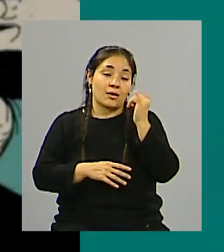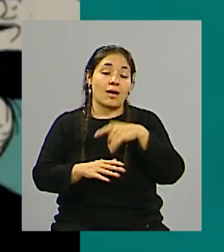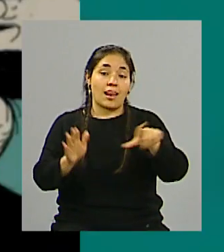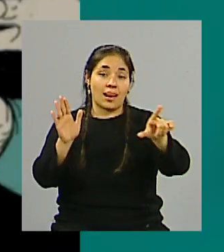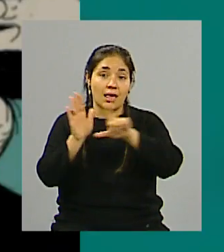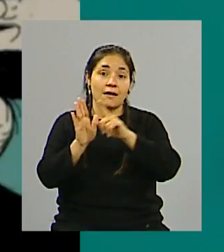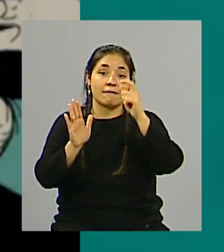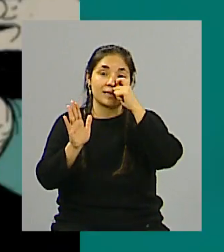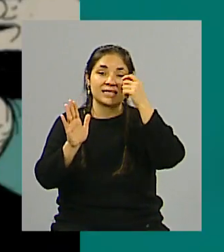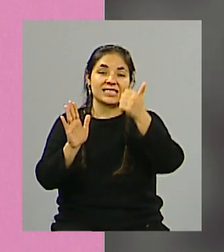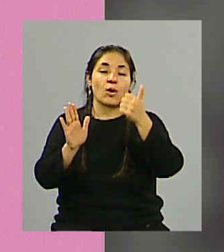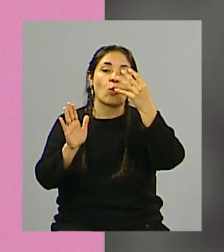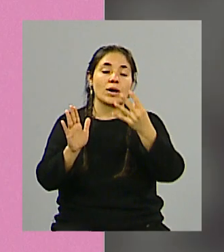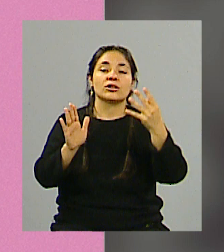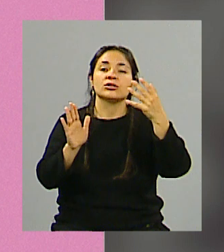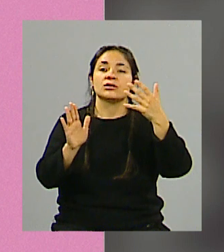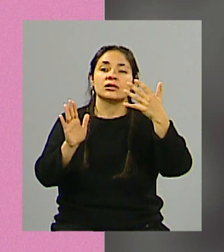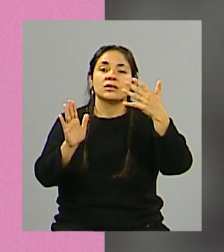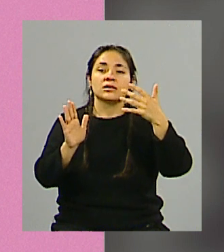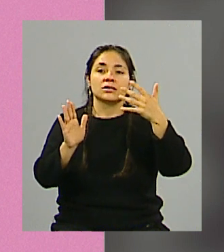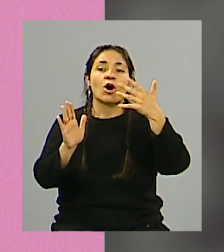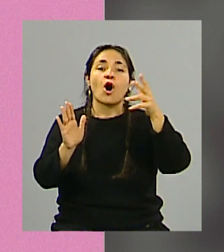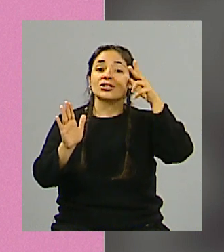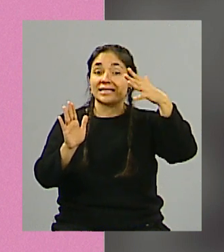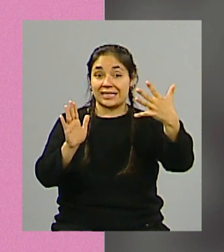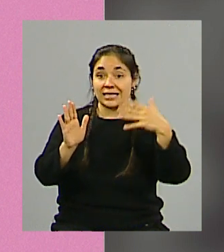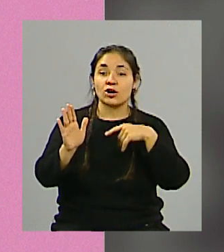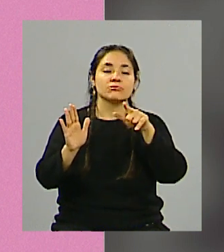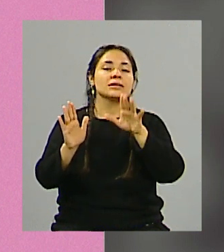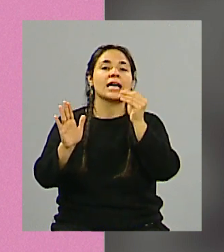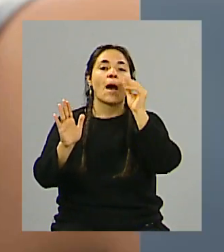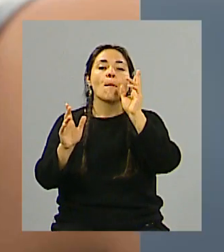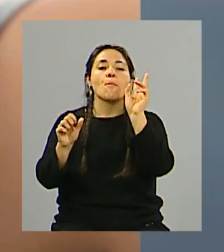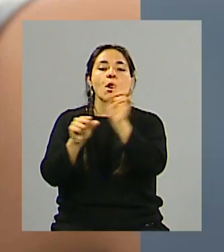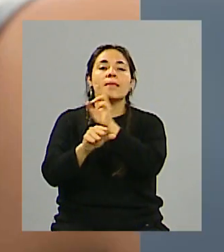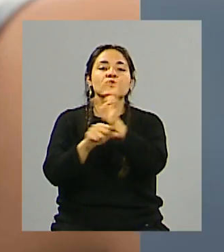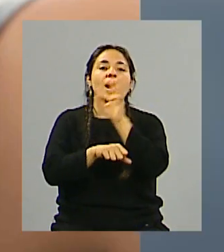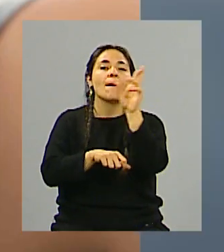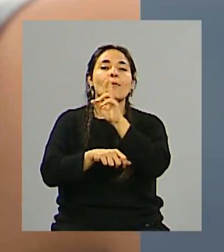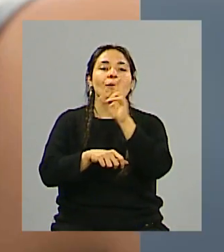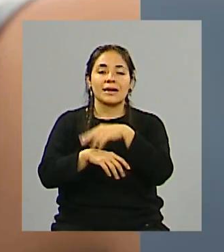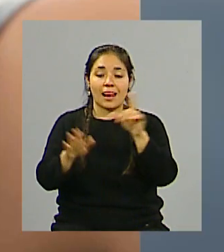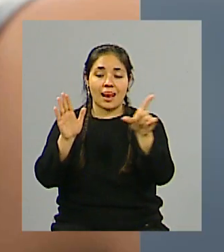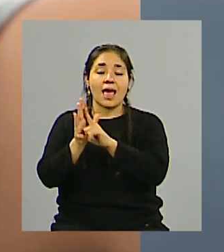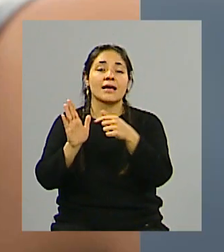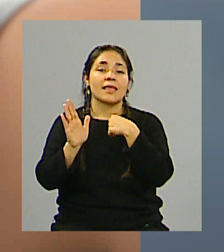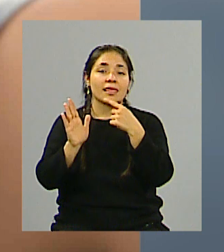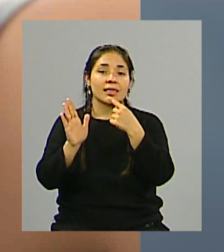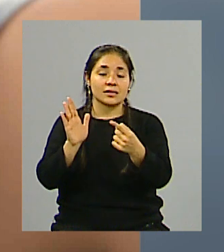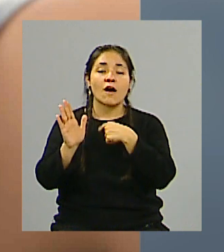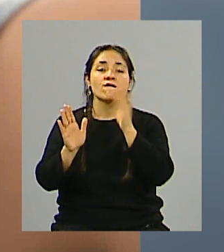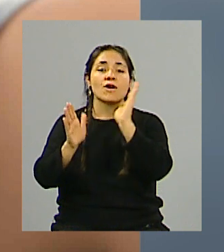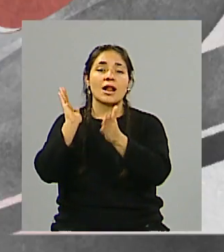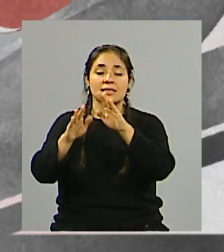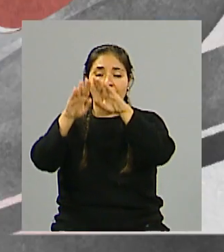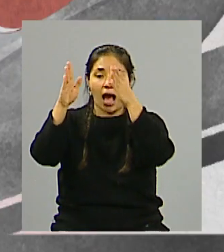de 26485, que es la ley de protección a la mujer, una ley en la que denomina la violencia obstétrica como uno de los ámbitos